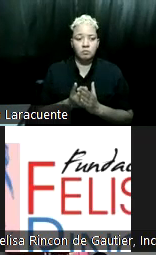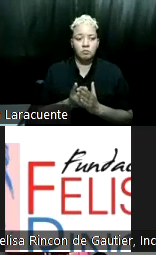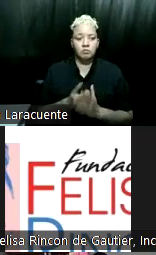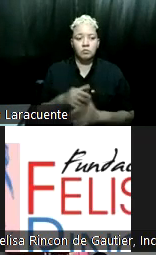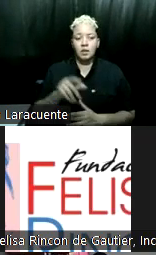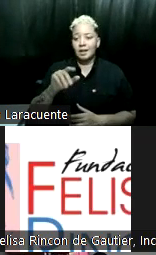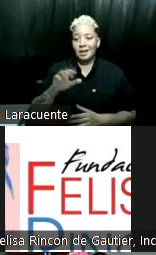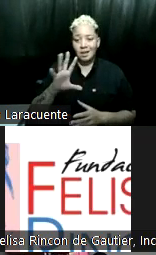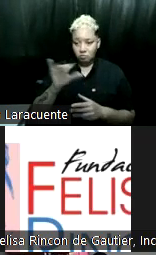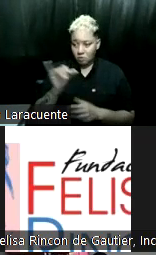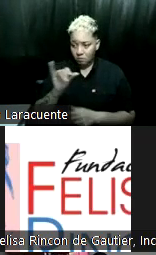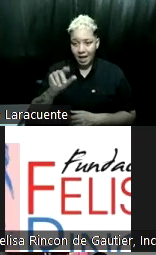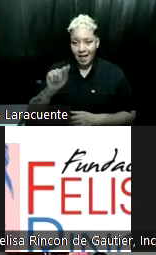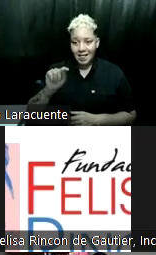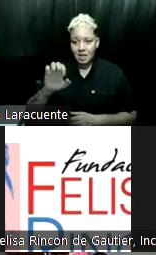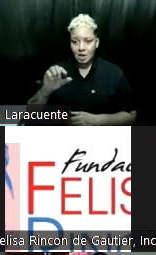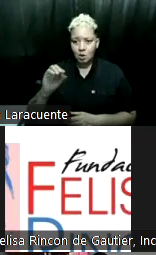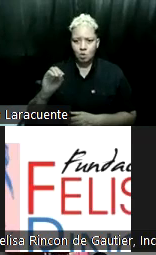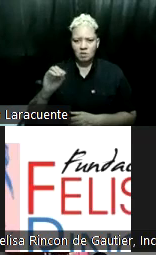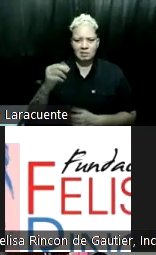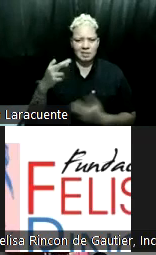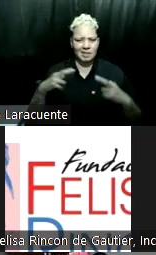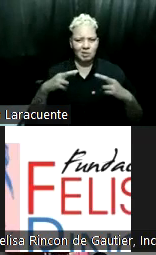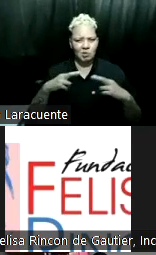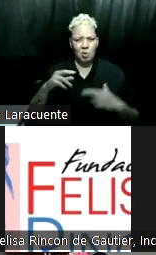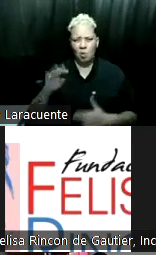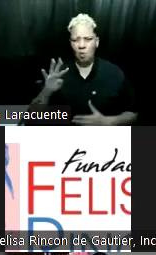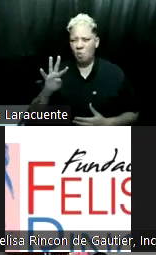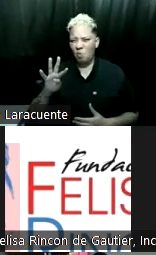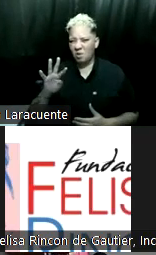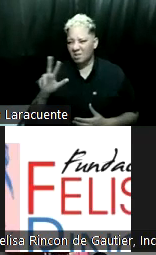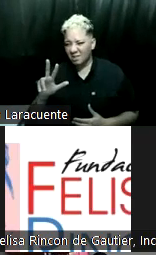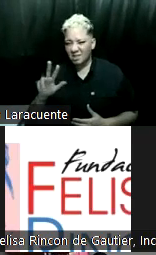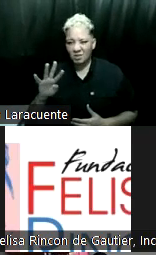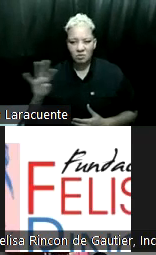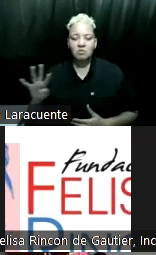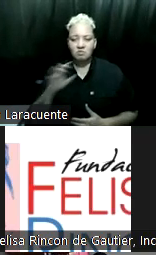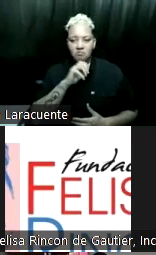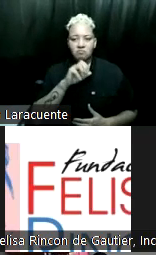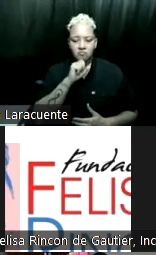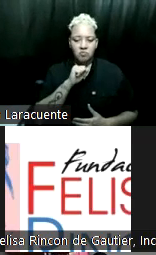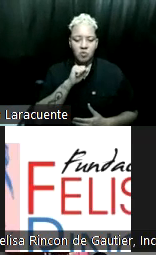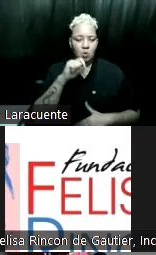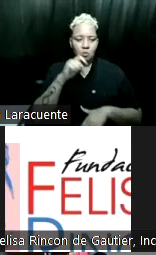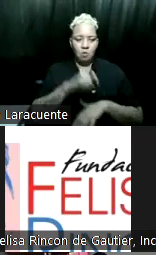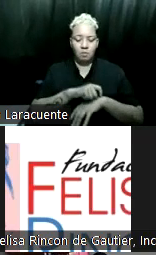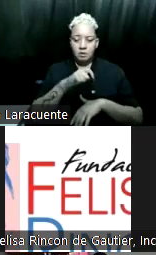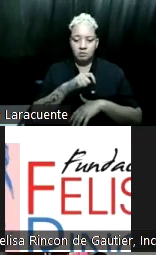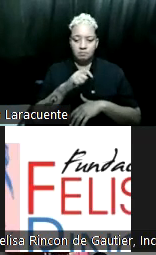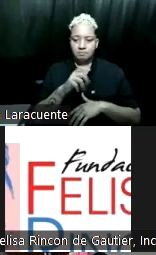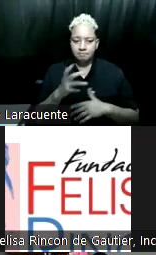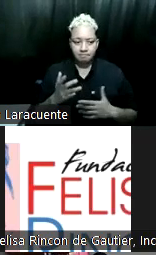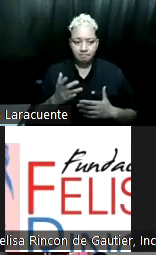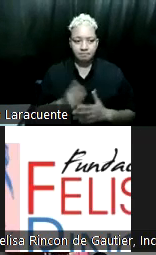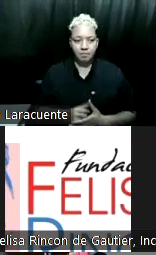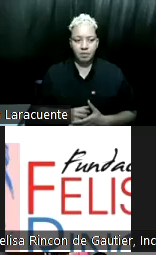Teo, yo creo que se retiró a los 43, 44 años, en un momento en que eso pues